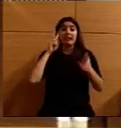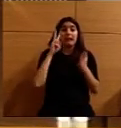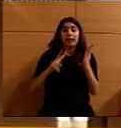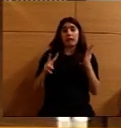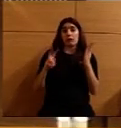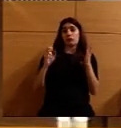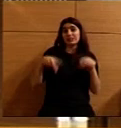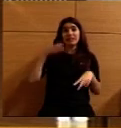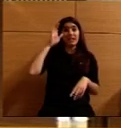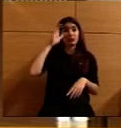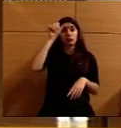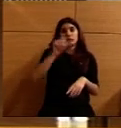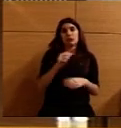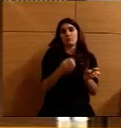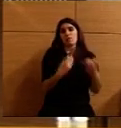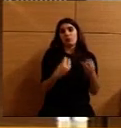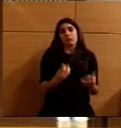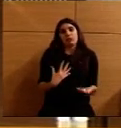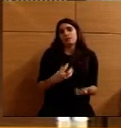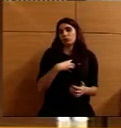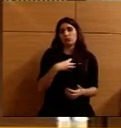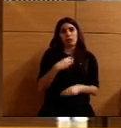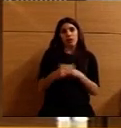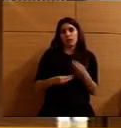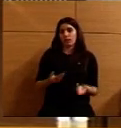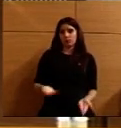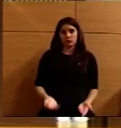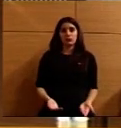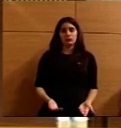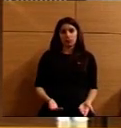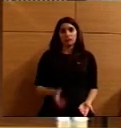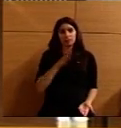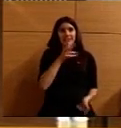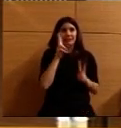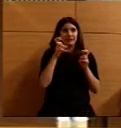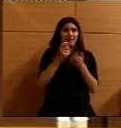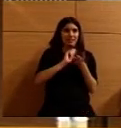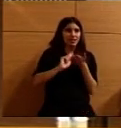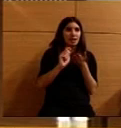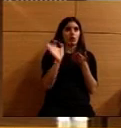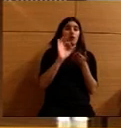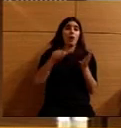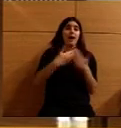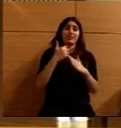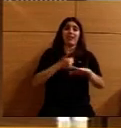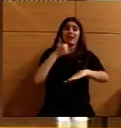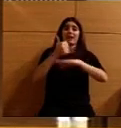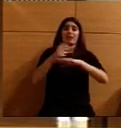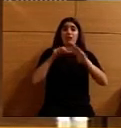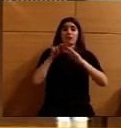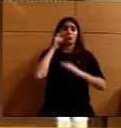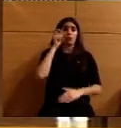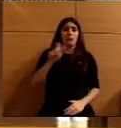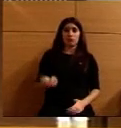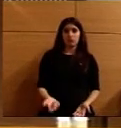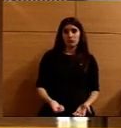leer o contemplar la información de el habilitado nacional del secretario o incluso del jefe de recursos